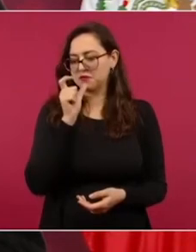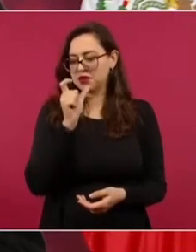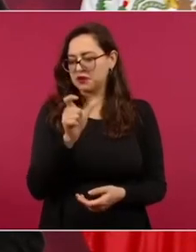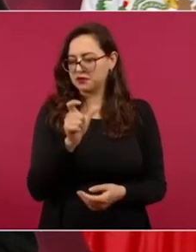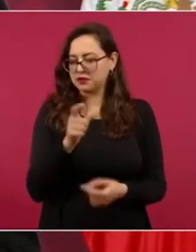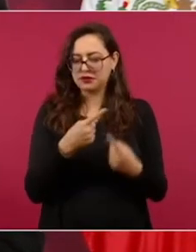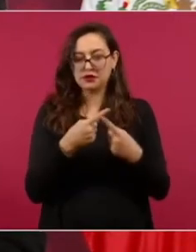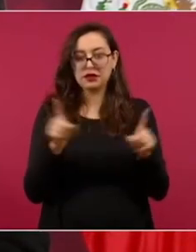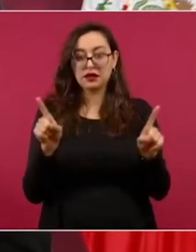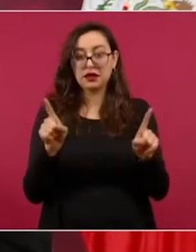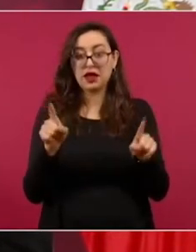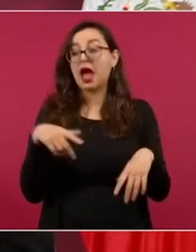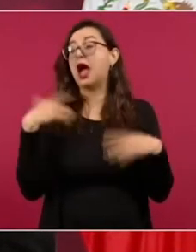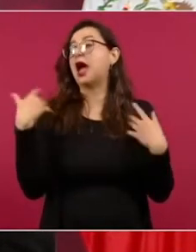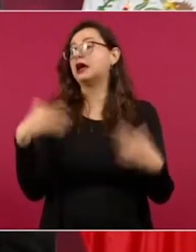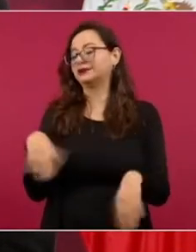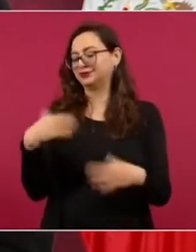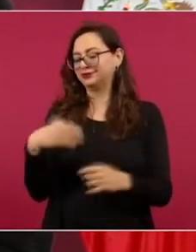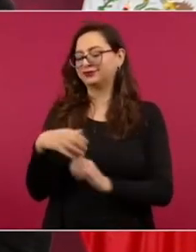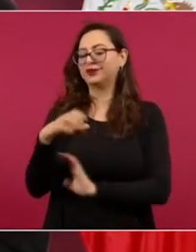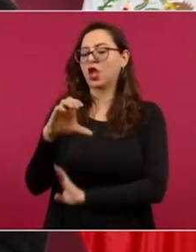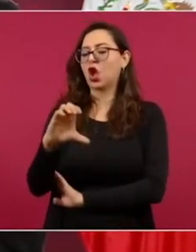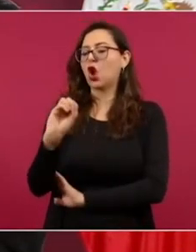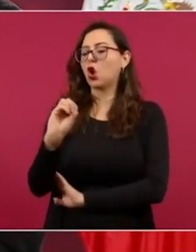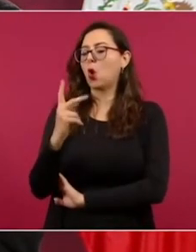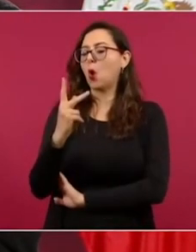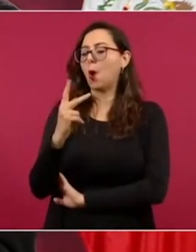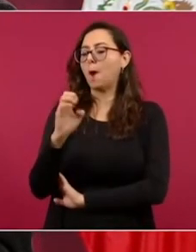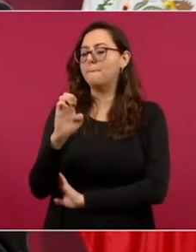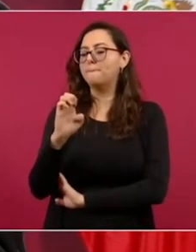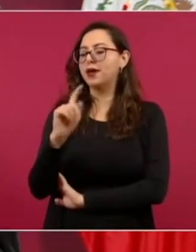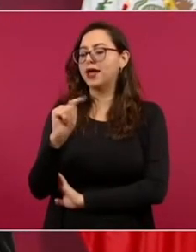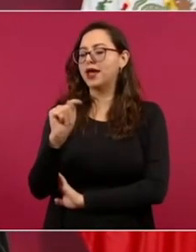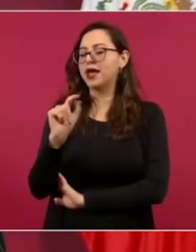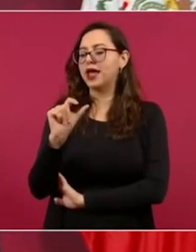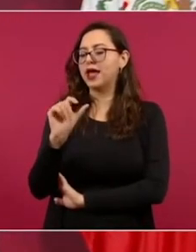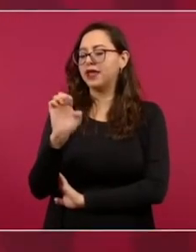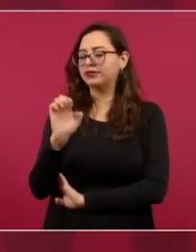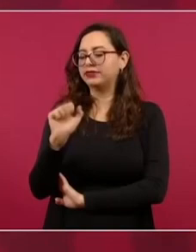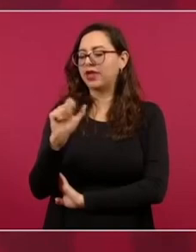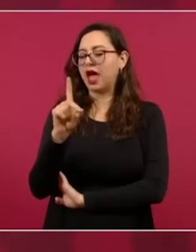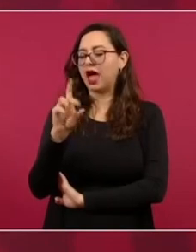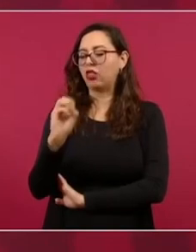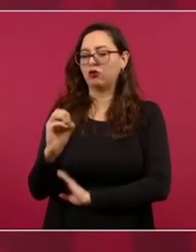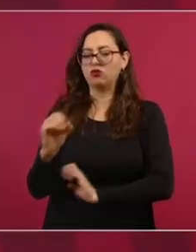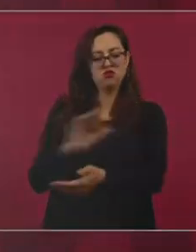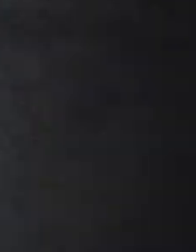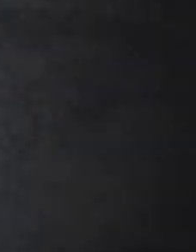Copeteado. Copeteado.